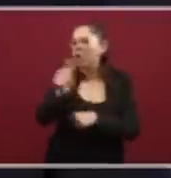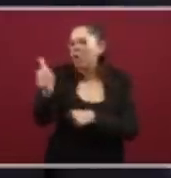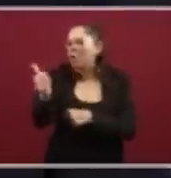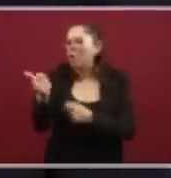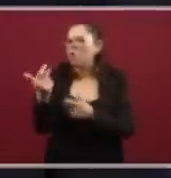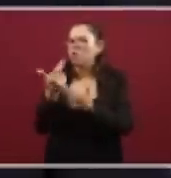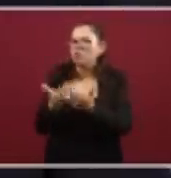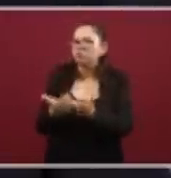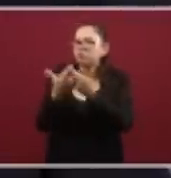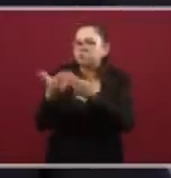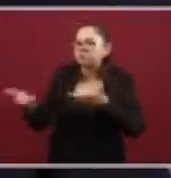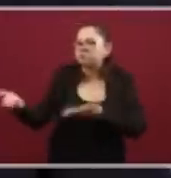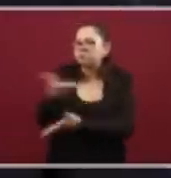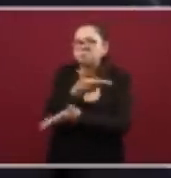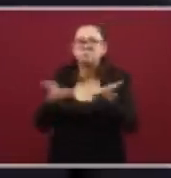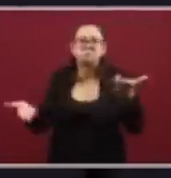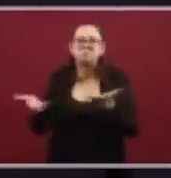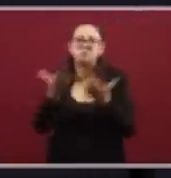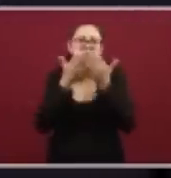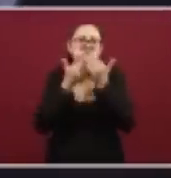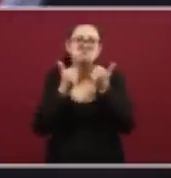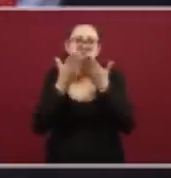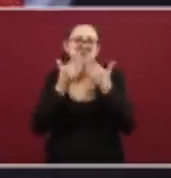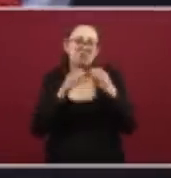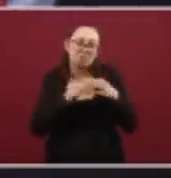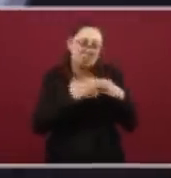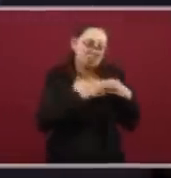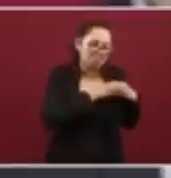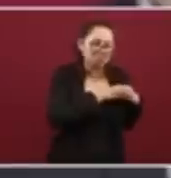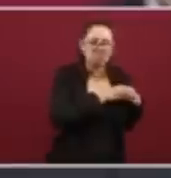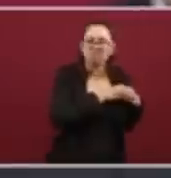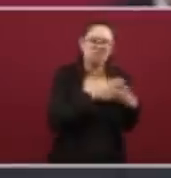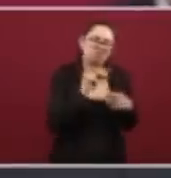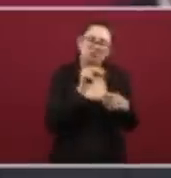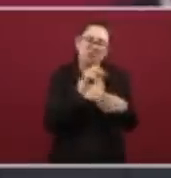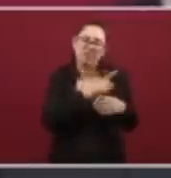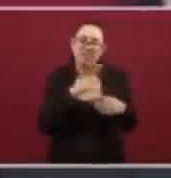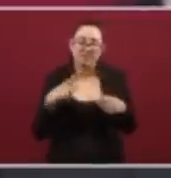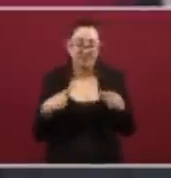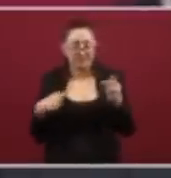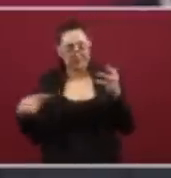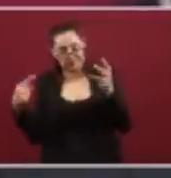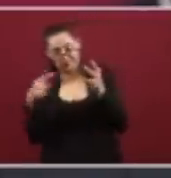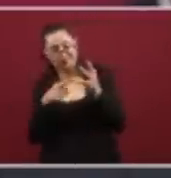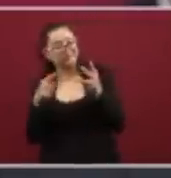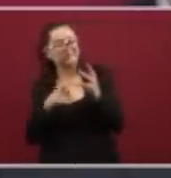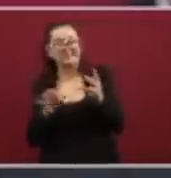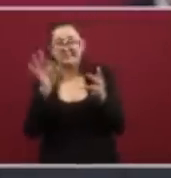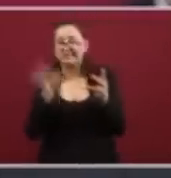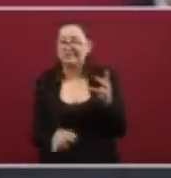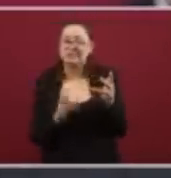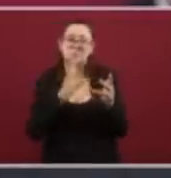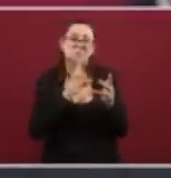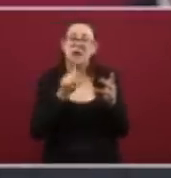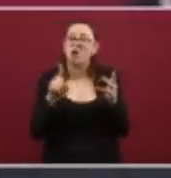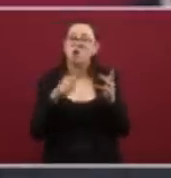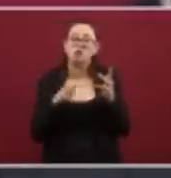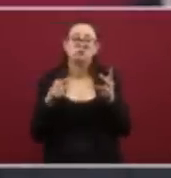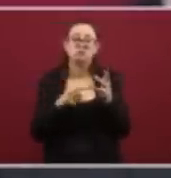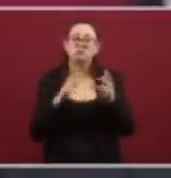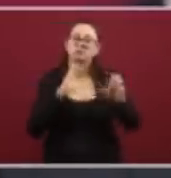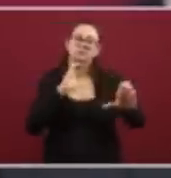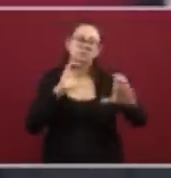y lo tercero que es lo mejor es que exista la comunicación que